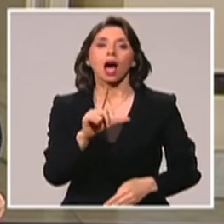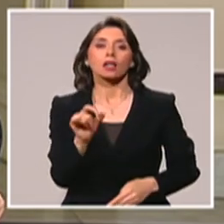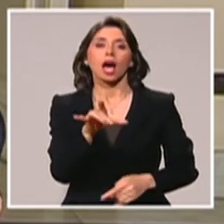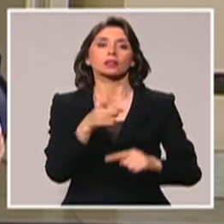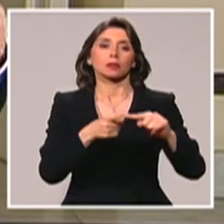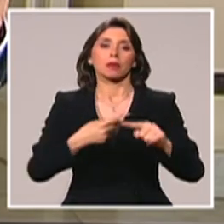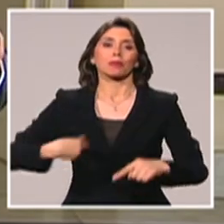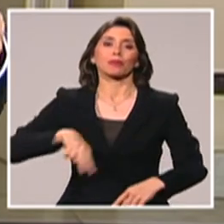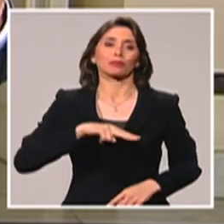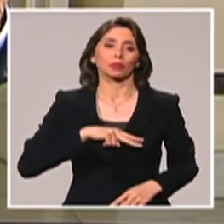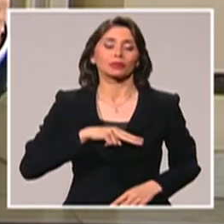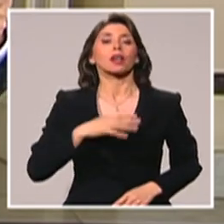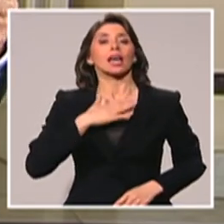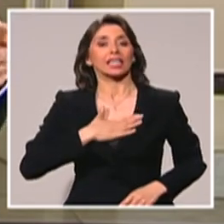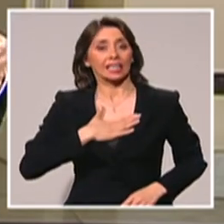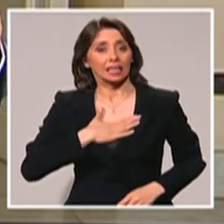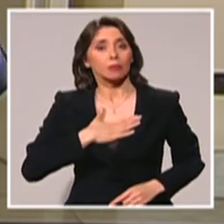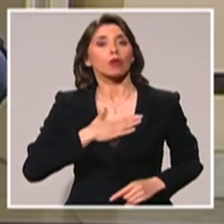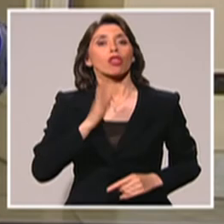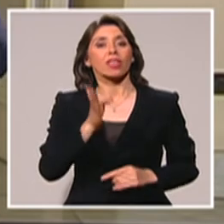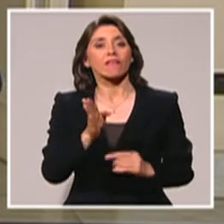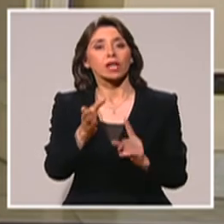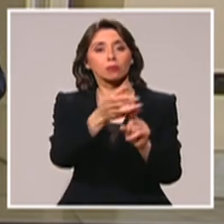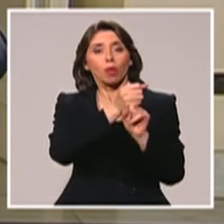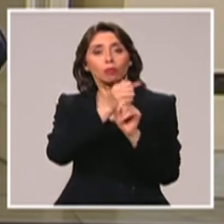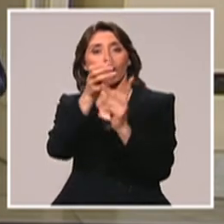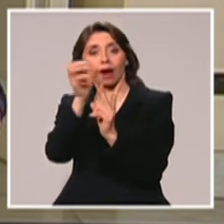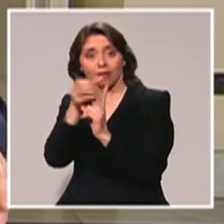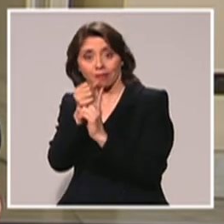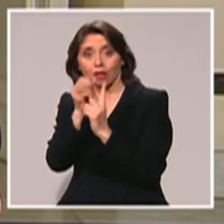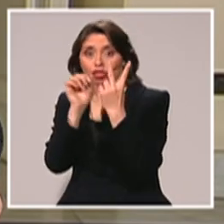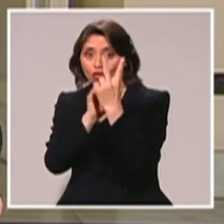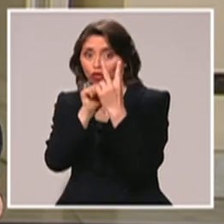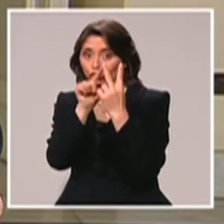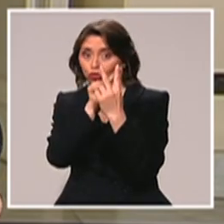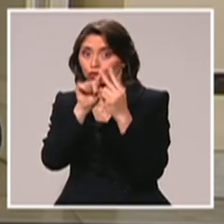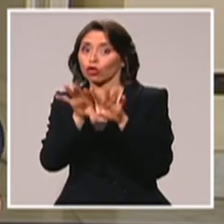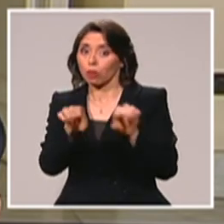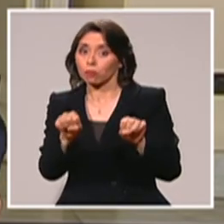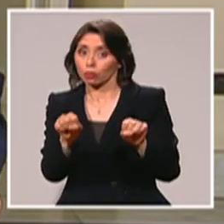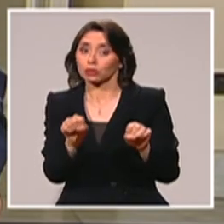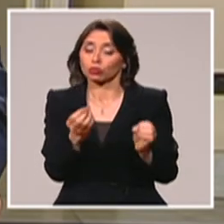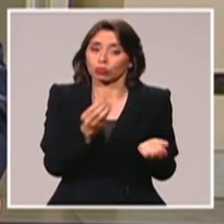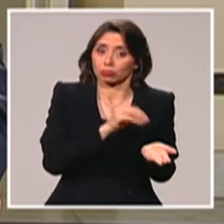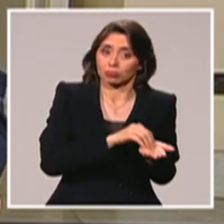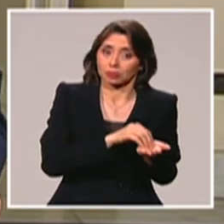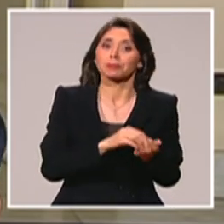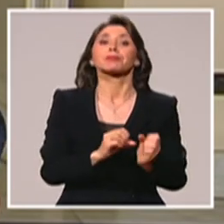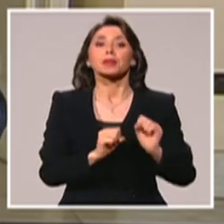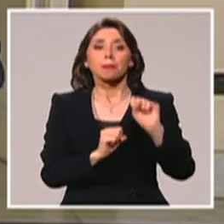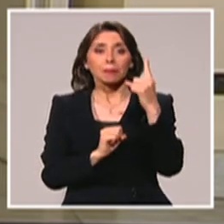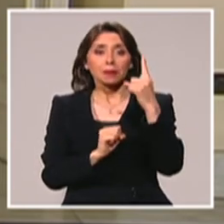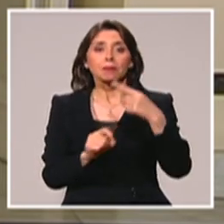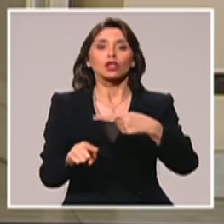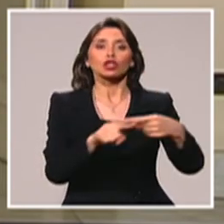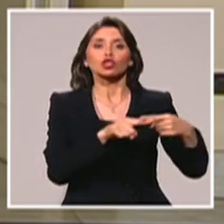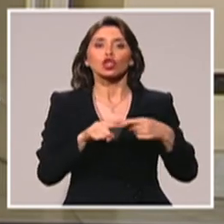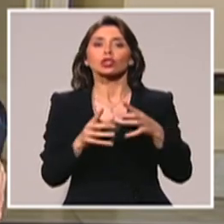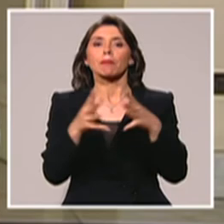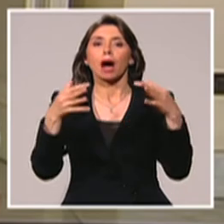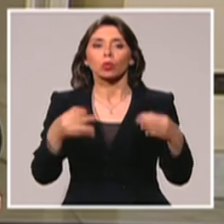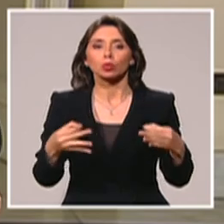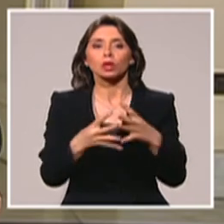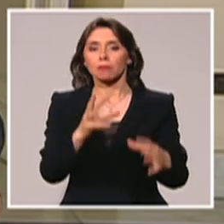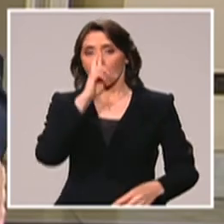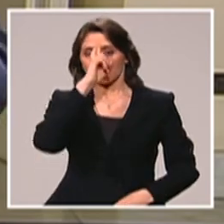pero queremos si debemos abrazar dos compromisos adicionales el primero una sociedad más justa y más